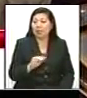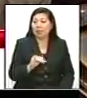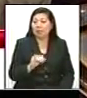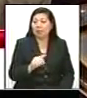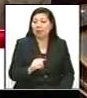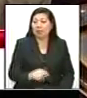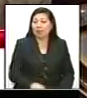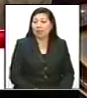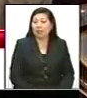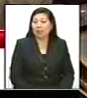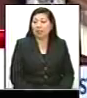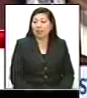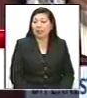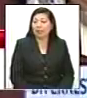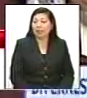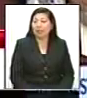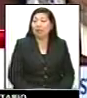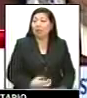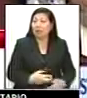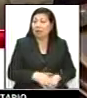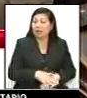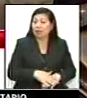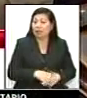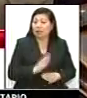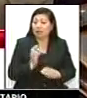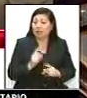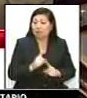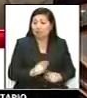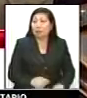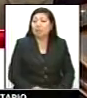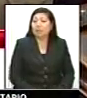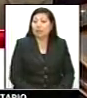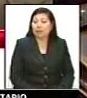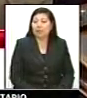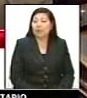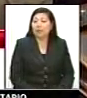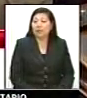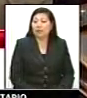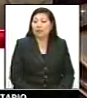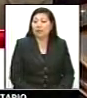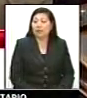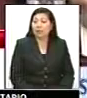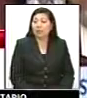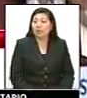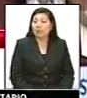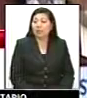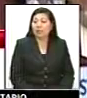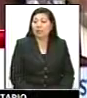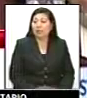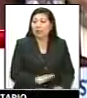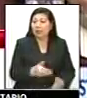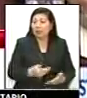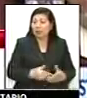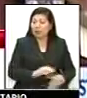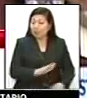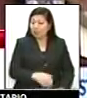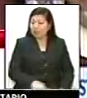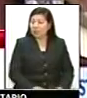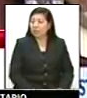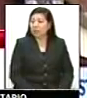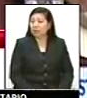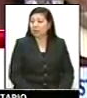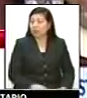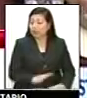congresista. ¿Cómo vamos a hacer el procedimiento? ¿Todos salen después preguntando? Sí, ya. Sí. Y luego todos pueden responder a las inquietudes que pueden